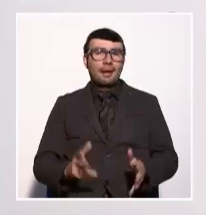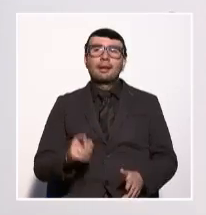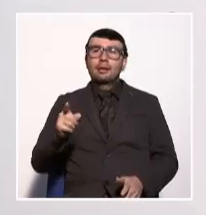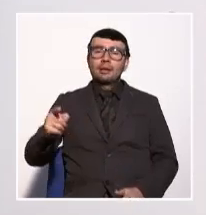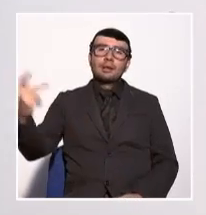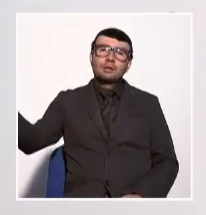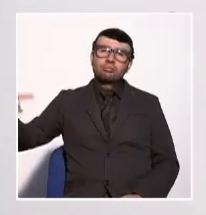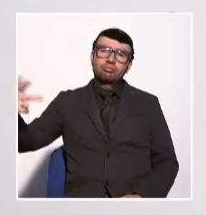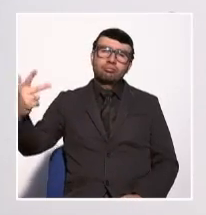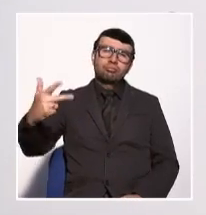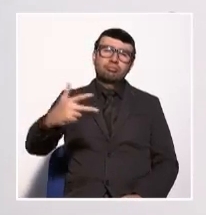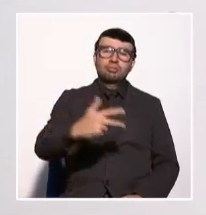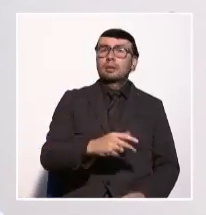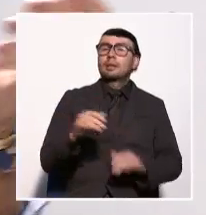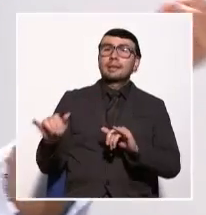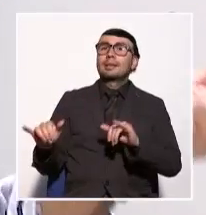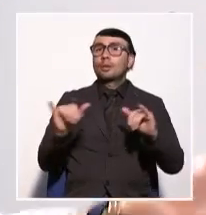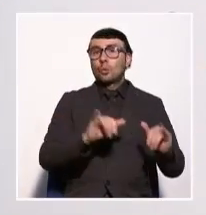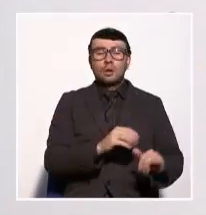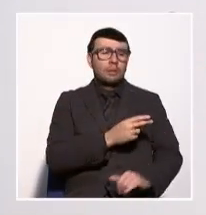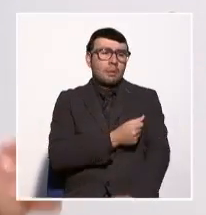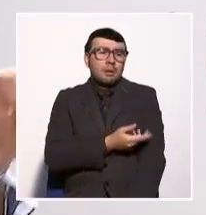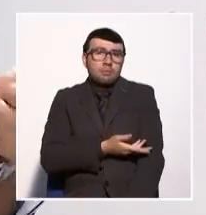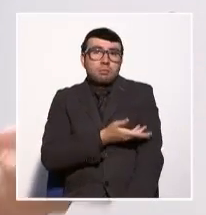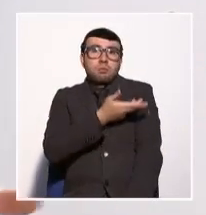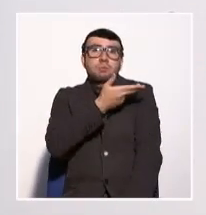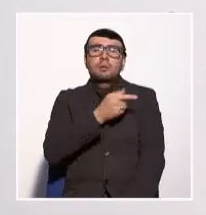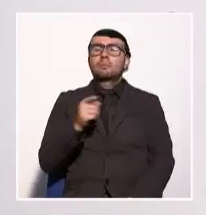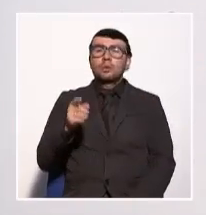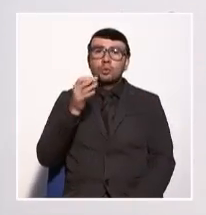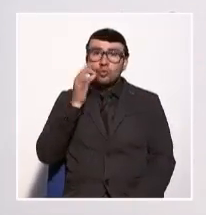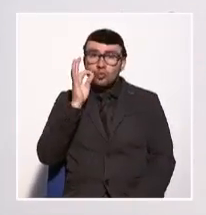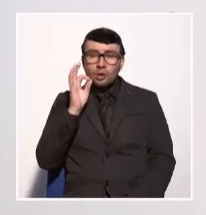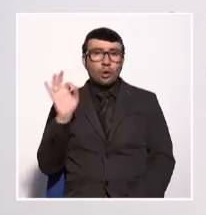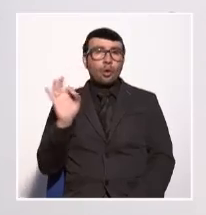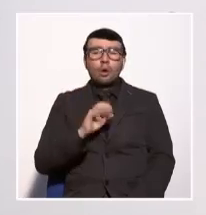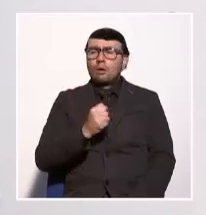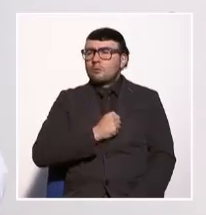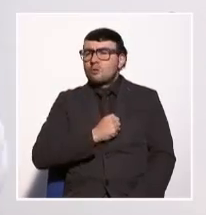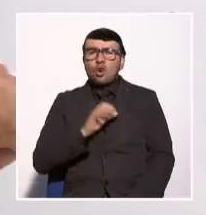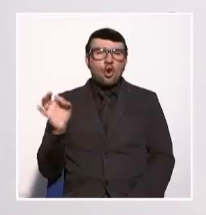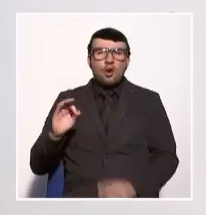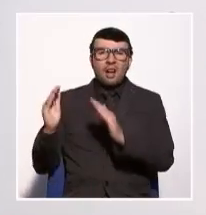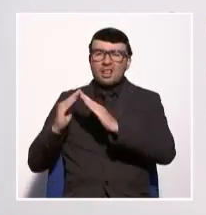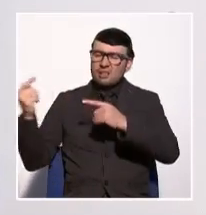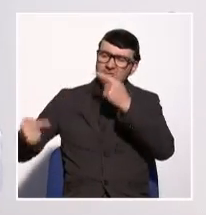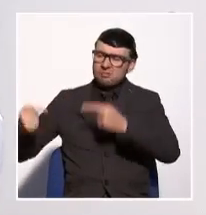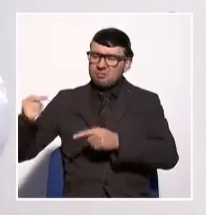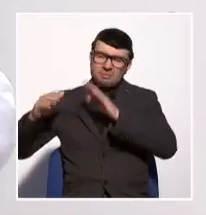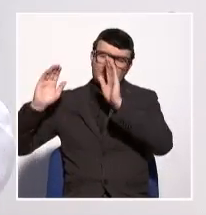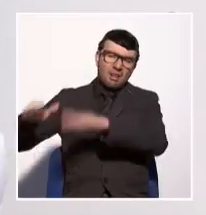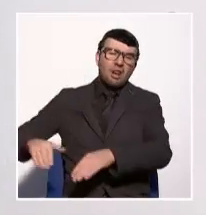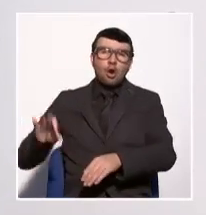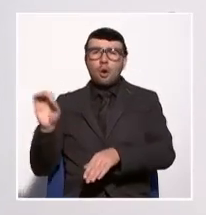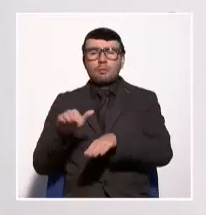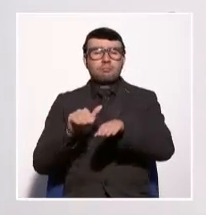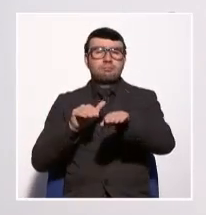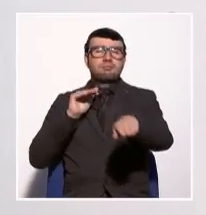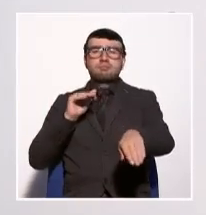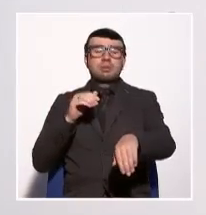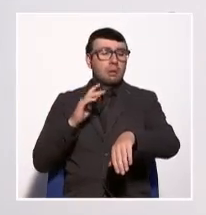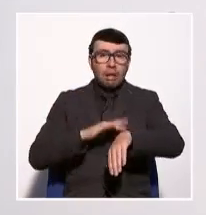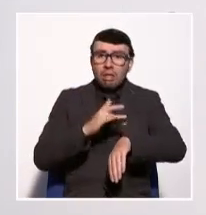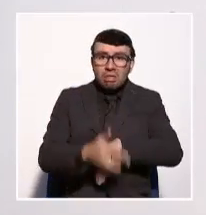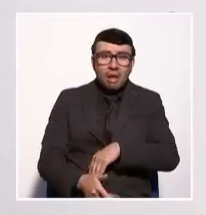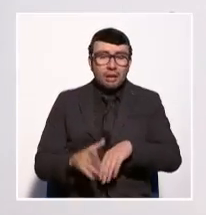entonces así puede pasar por la hipertensión se toma un café tuvo un susto salió peleando de la casa el trancón llegó tarde a la cita